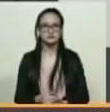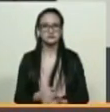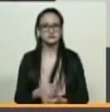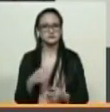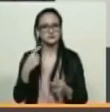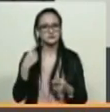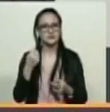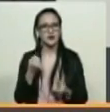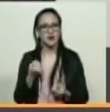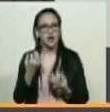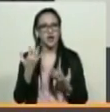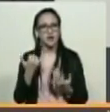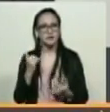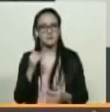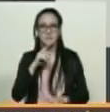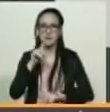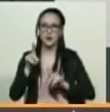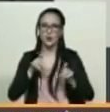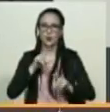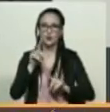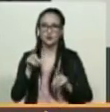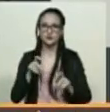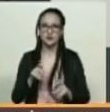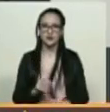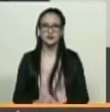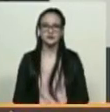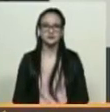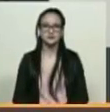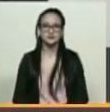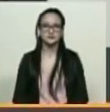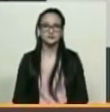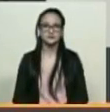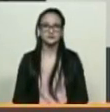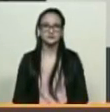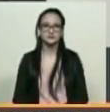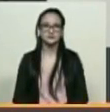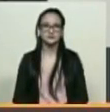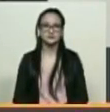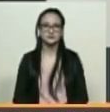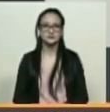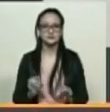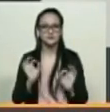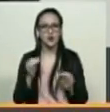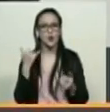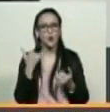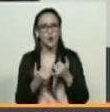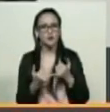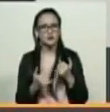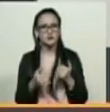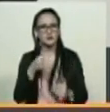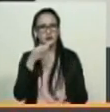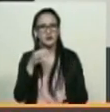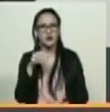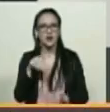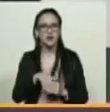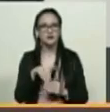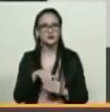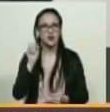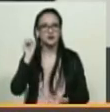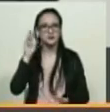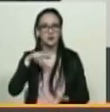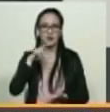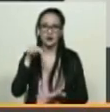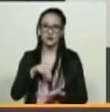interrogantes. Qué raro. Una justamente con respecto a esta última frase que usted ha pronunciado acerca de las elecciones a la Asamblea